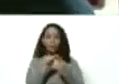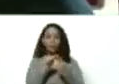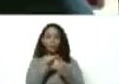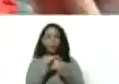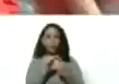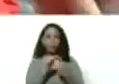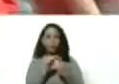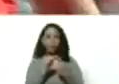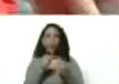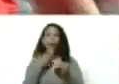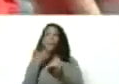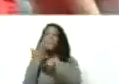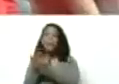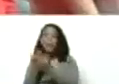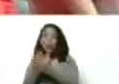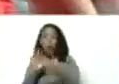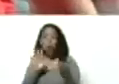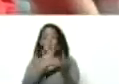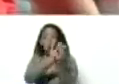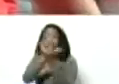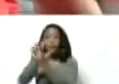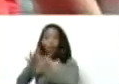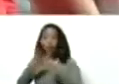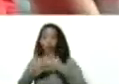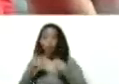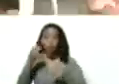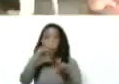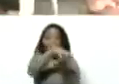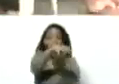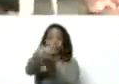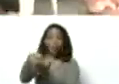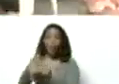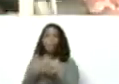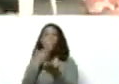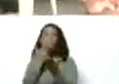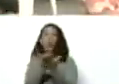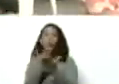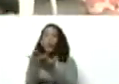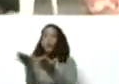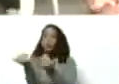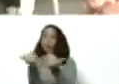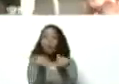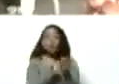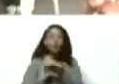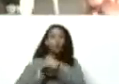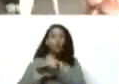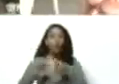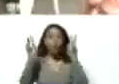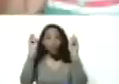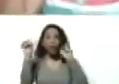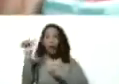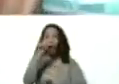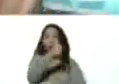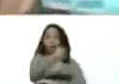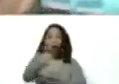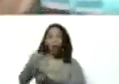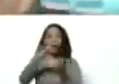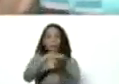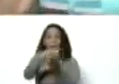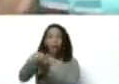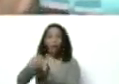He pedido a los enlaces de todos los estados su propuesta de resolución del tema del agua en cada estado.